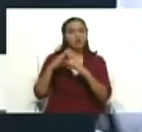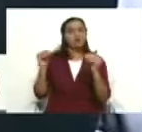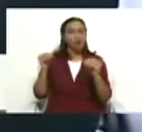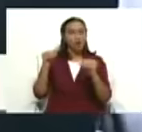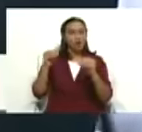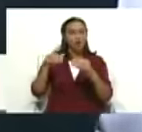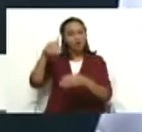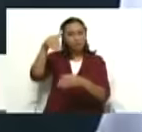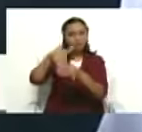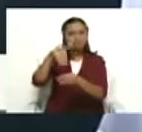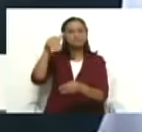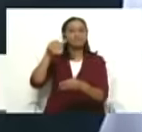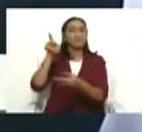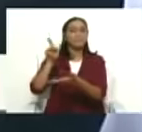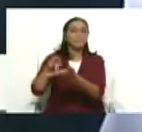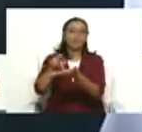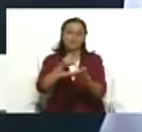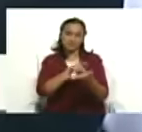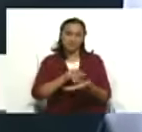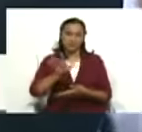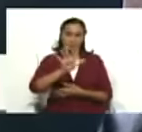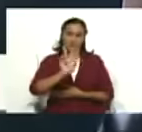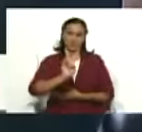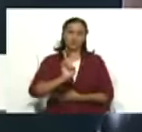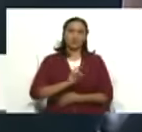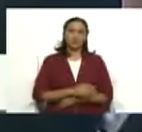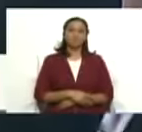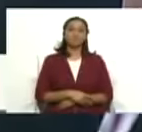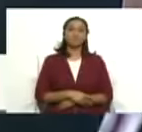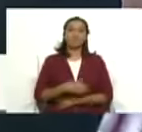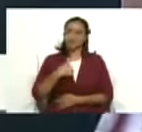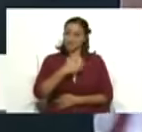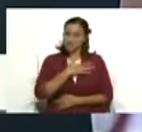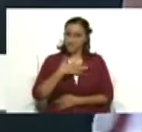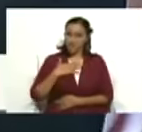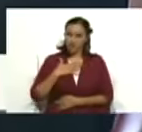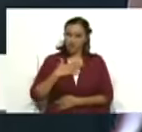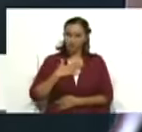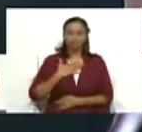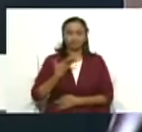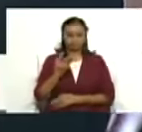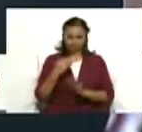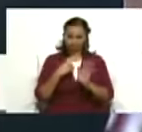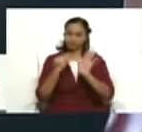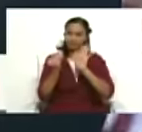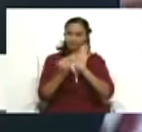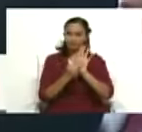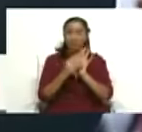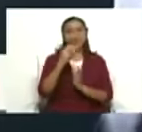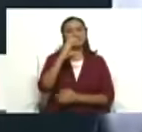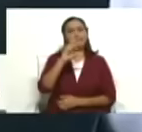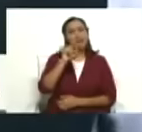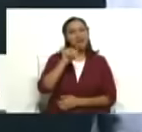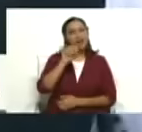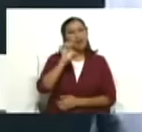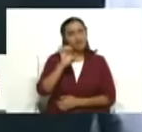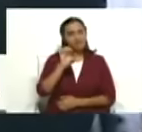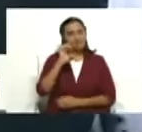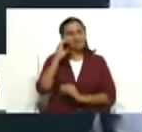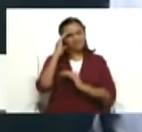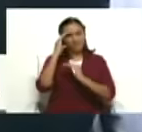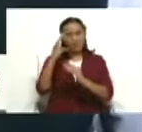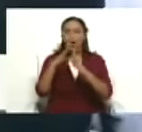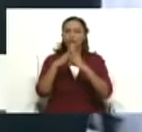de Venezuela. Queremos entonces, en nombre del Consejo Nacional Electoral, y de aquí saludamos a todo el pueblo de